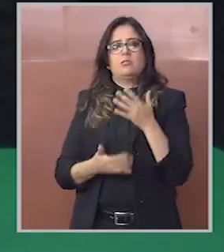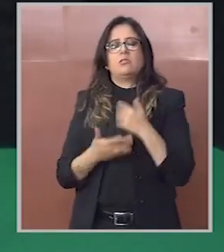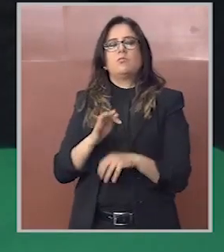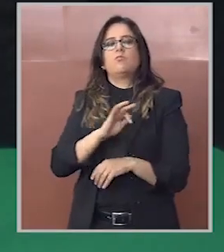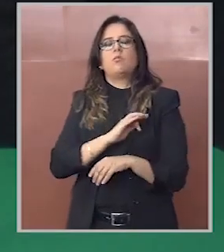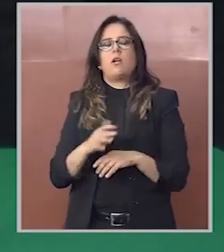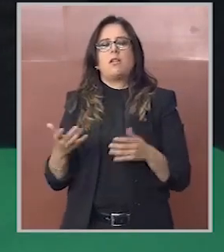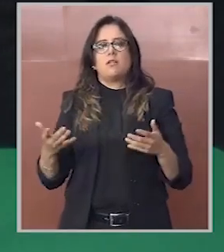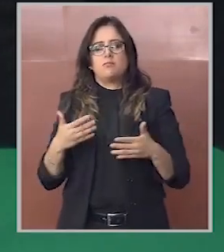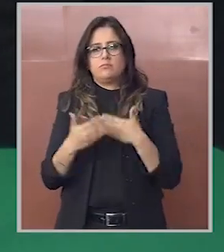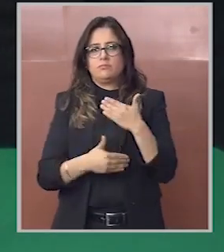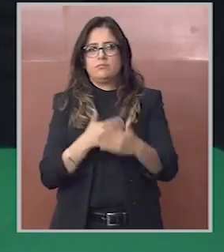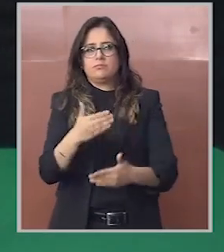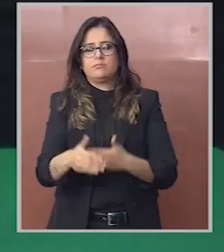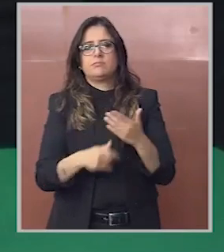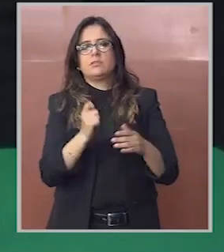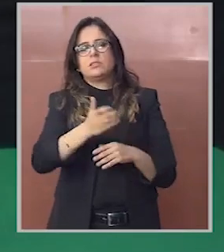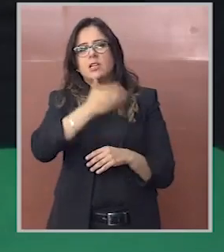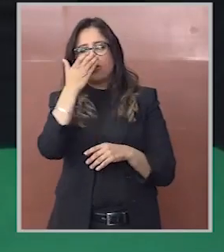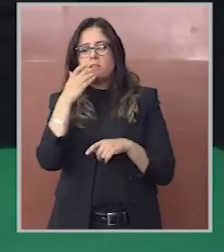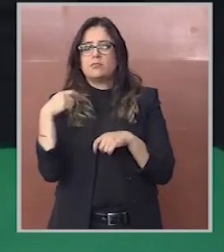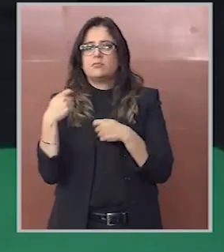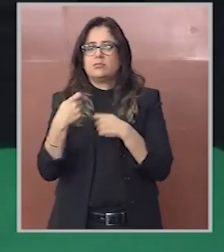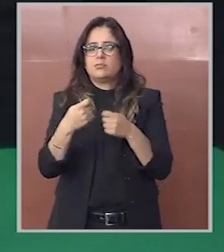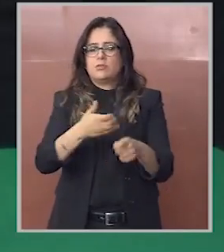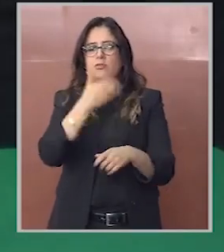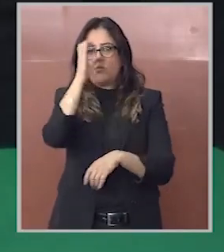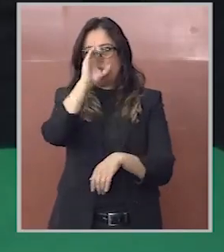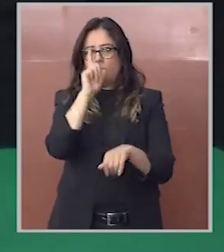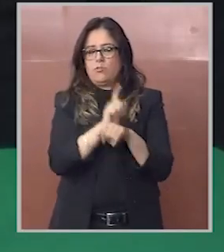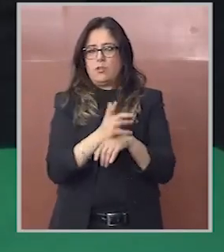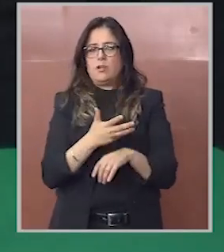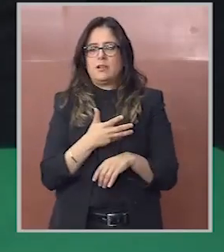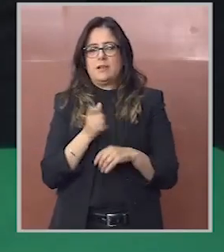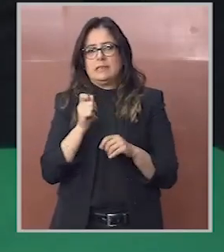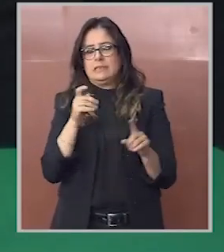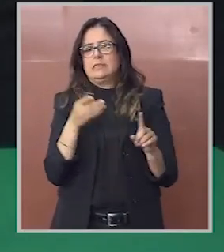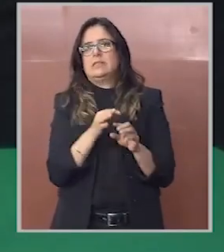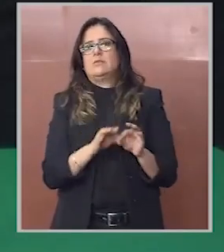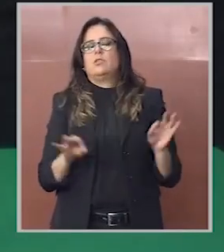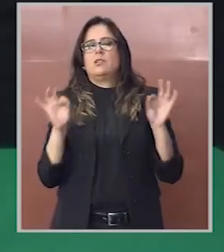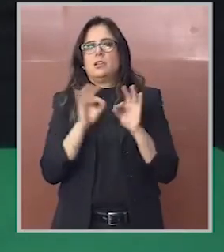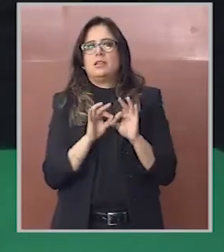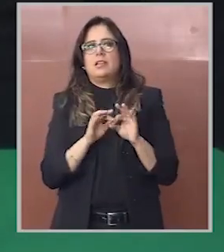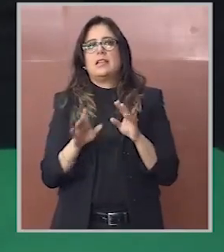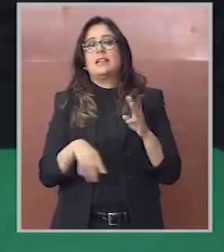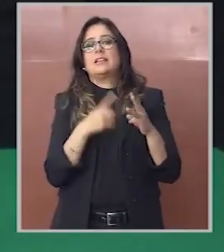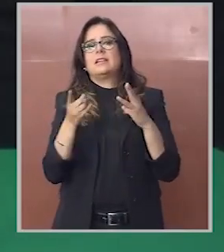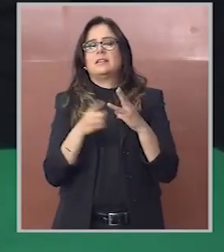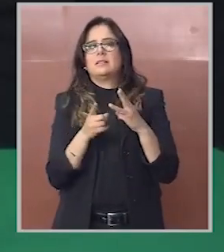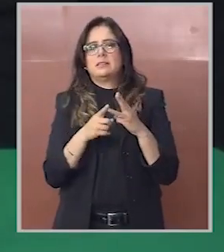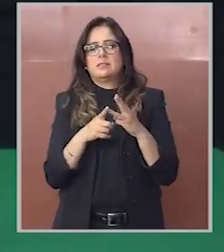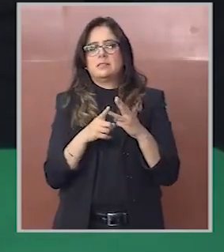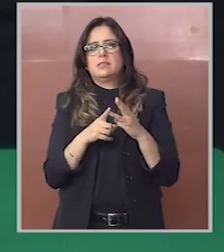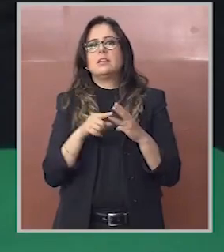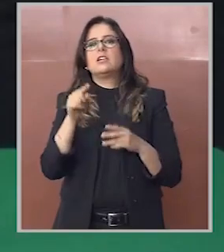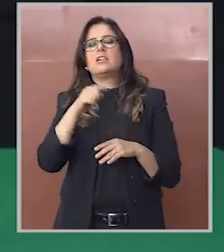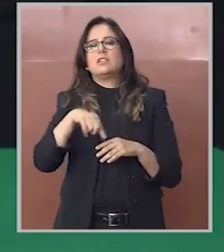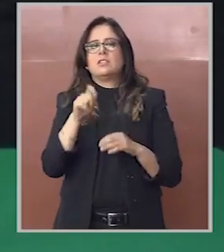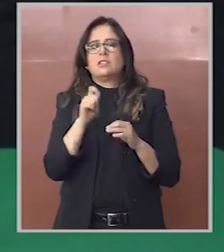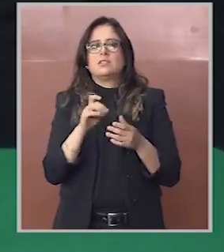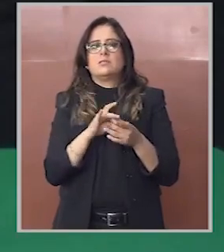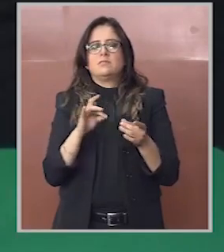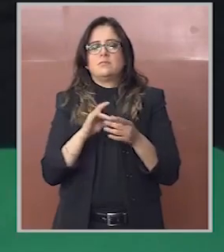culturales fundamental y En tercer lugar aquí lo ligo a lo que estamos hablando hoy día a garantizar que puedan